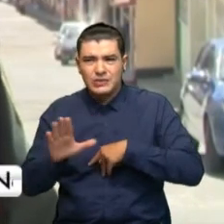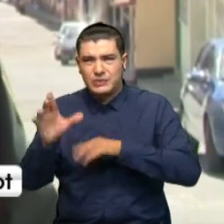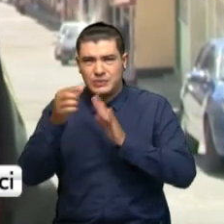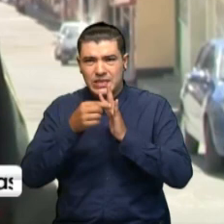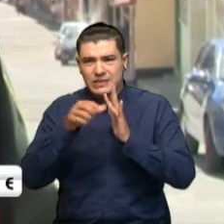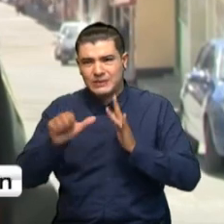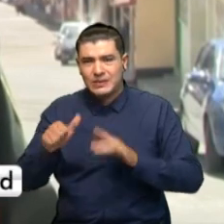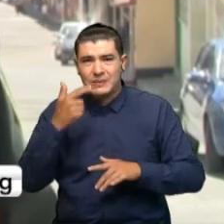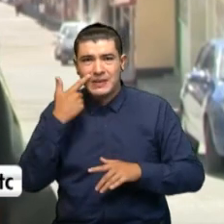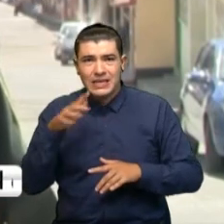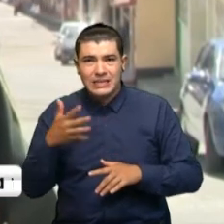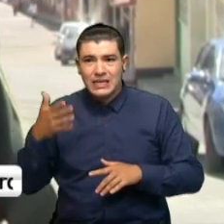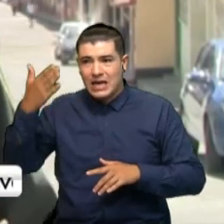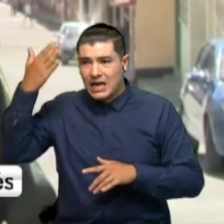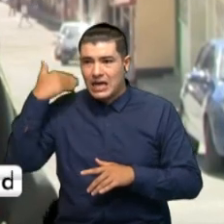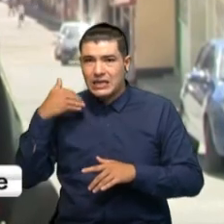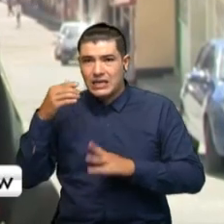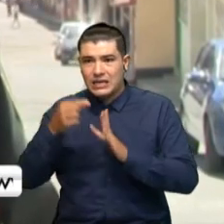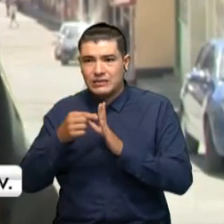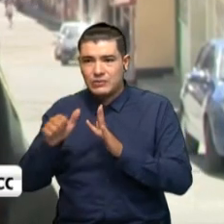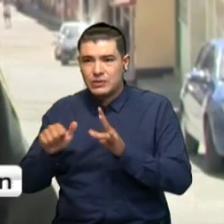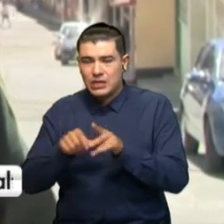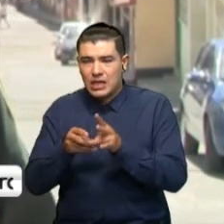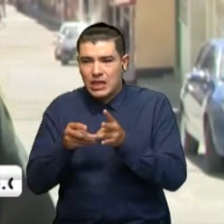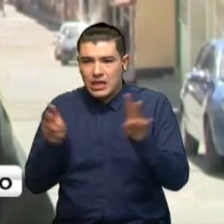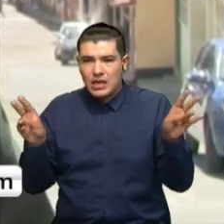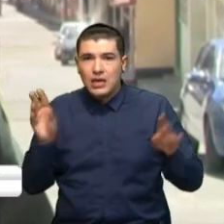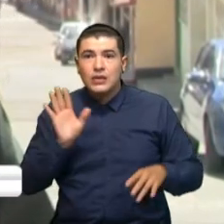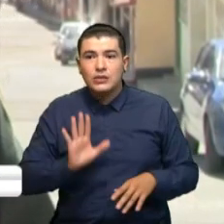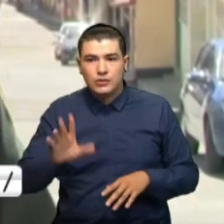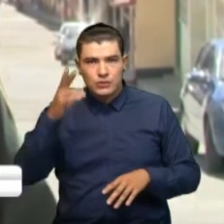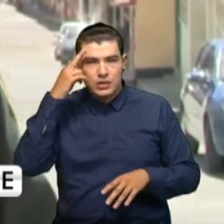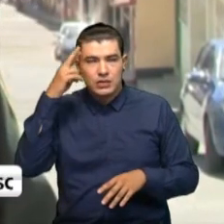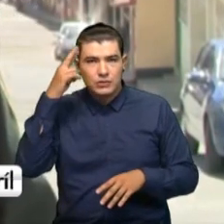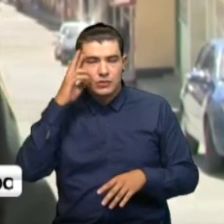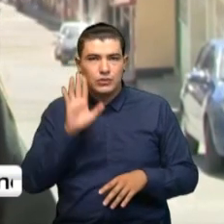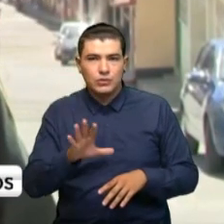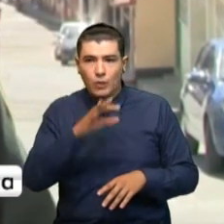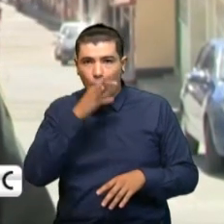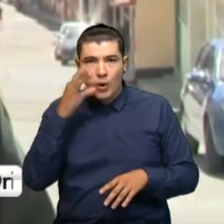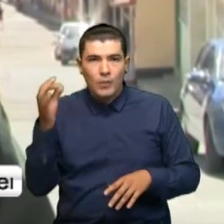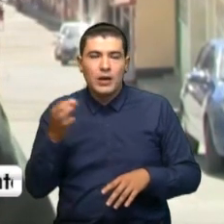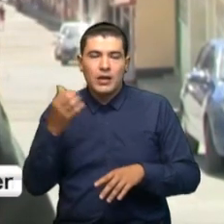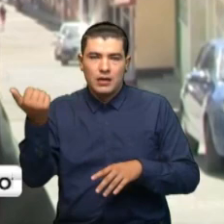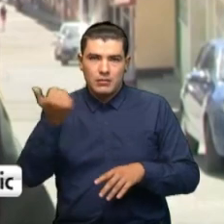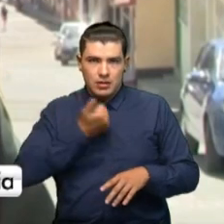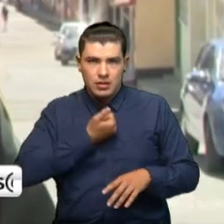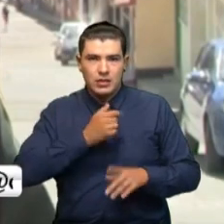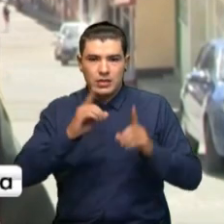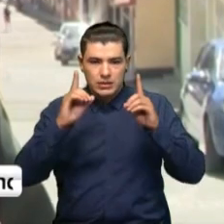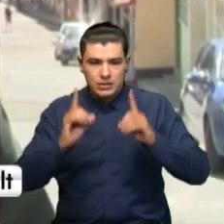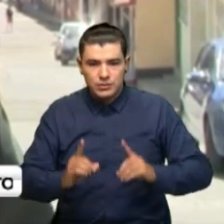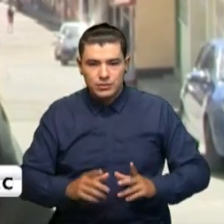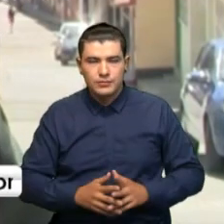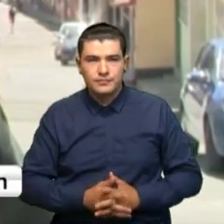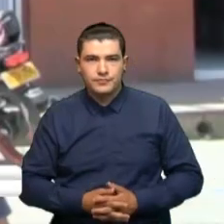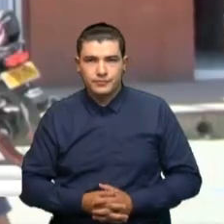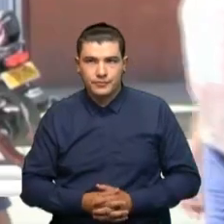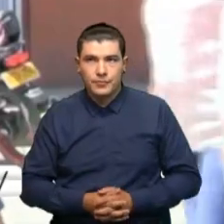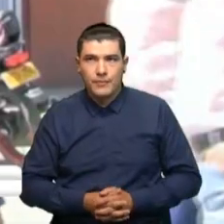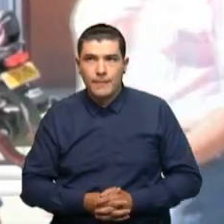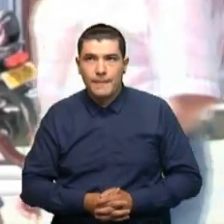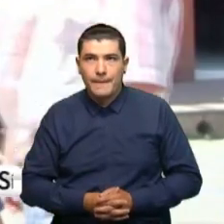parecer el día anterior lo había dejado y al parecer ese fue el motivo por el cual este sujeto toma esta esta mala